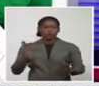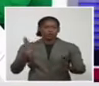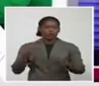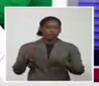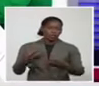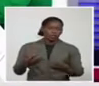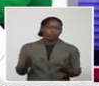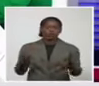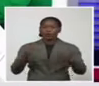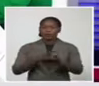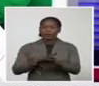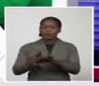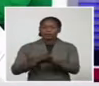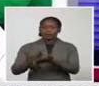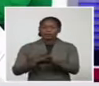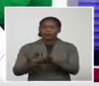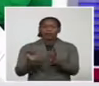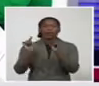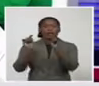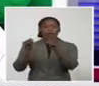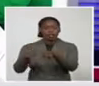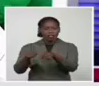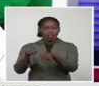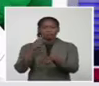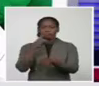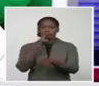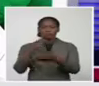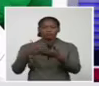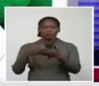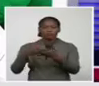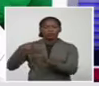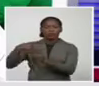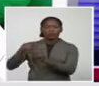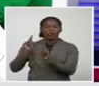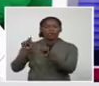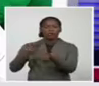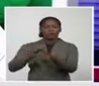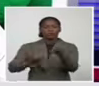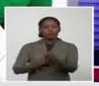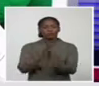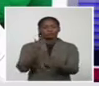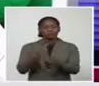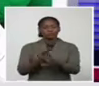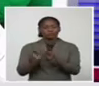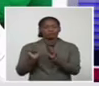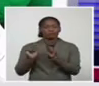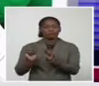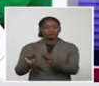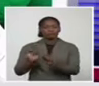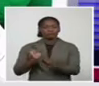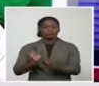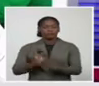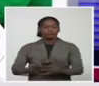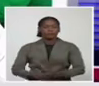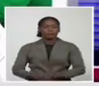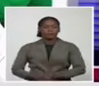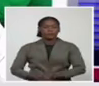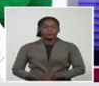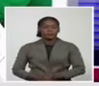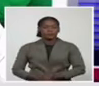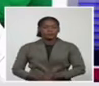en Cuba desde el inicio de la pandemia, pues hayan estado totalmente